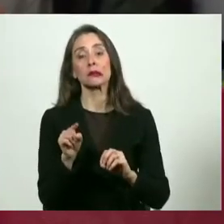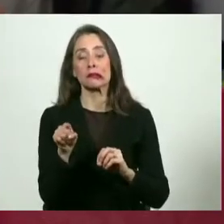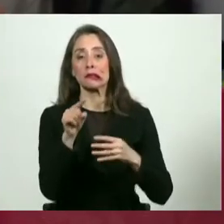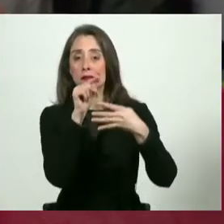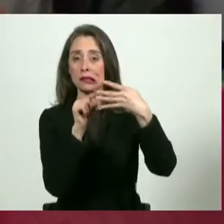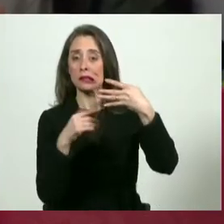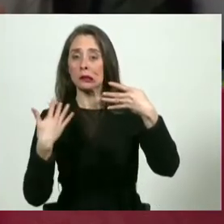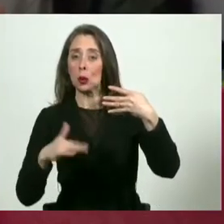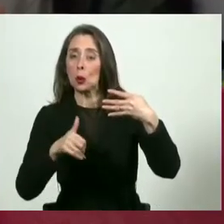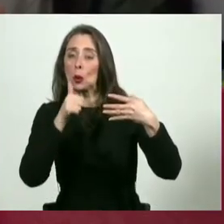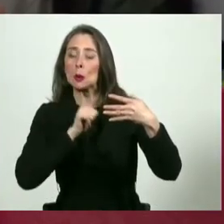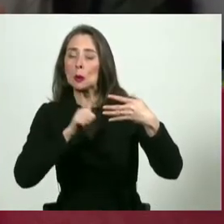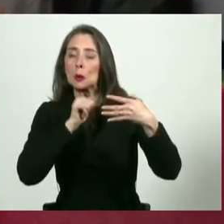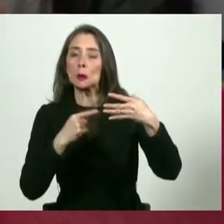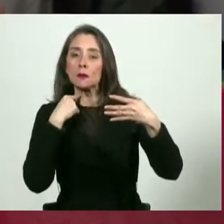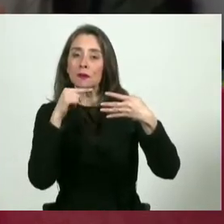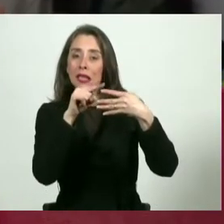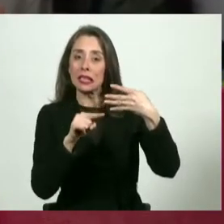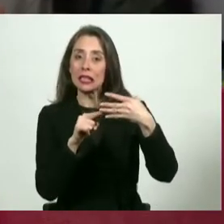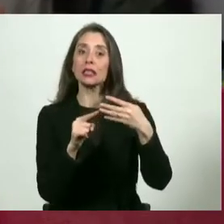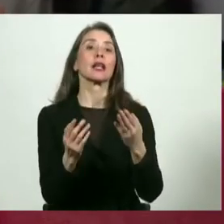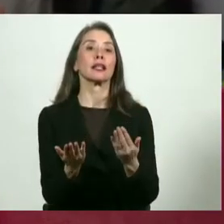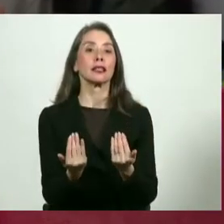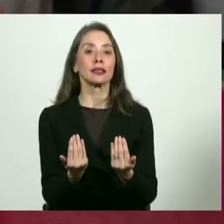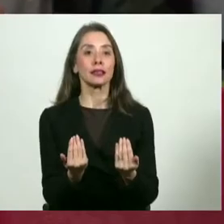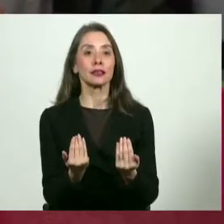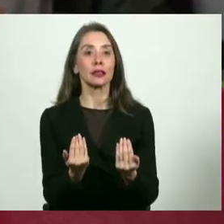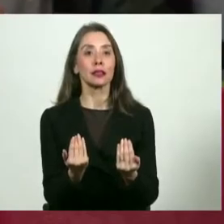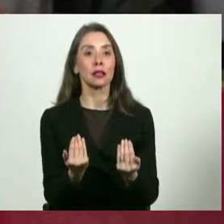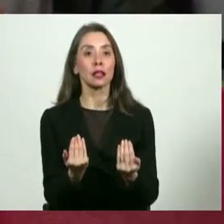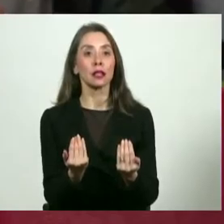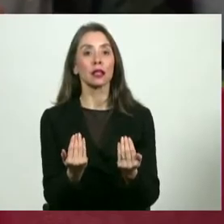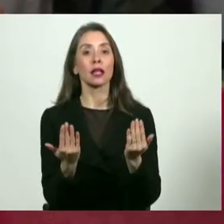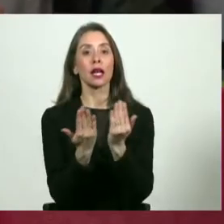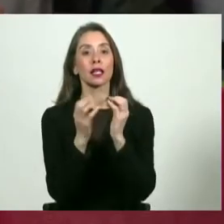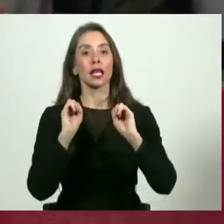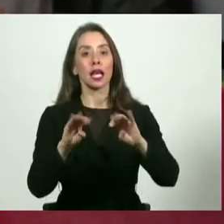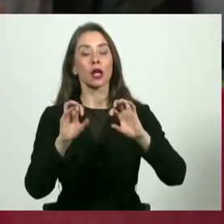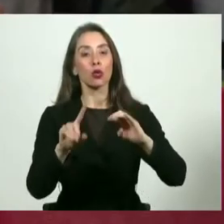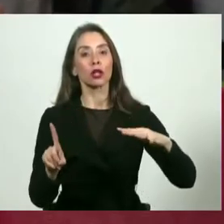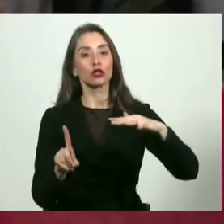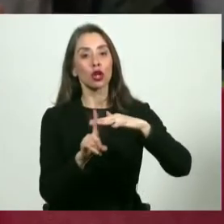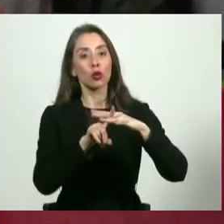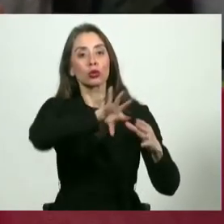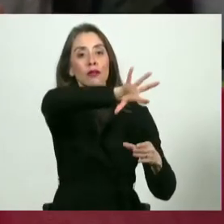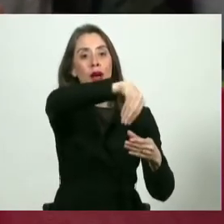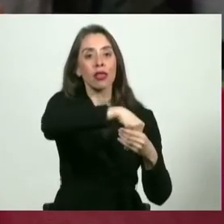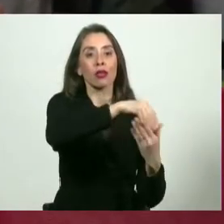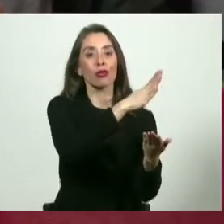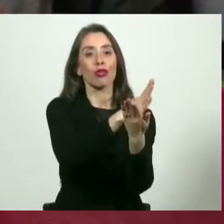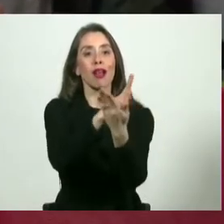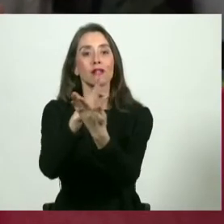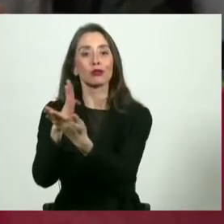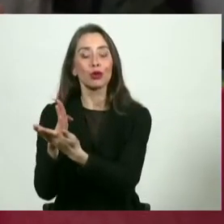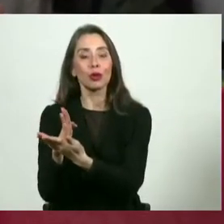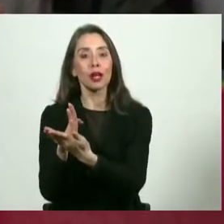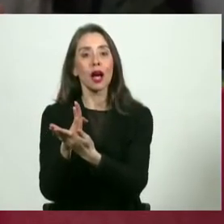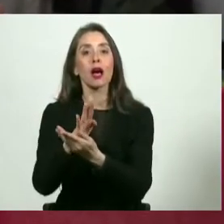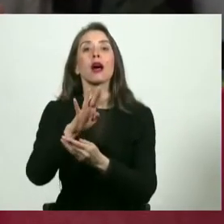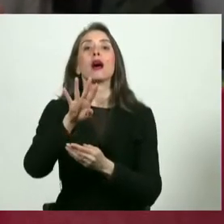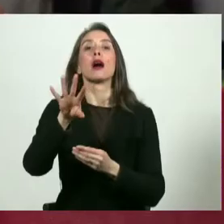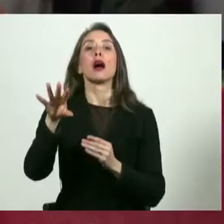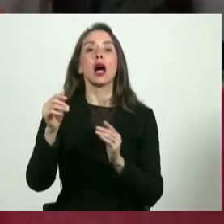déficits grandes en la necesidad de incorporar una educación inclusiva en nuestras escuelas, ¿cierto?